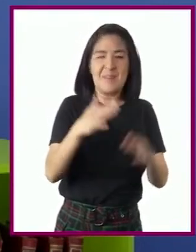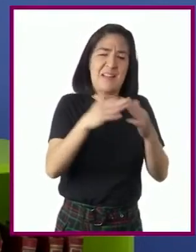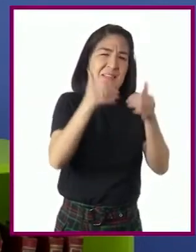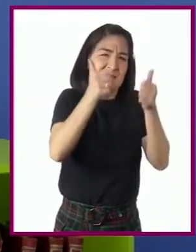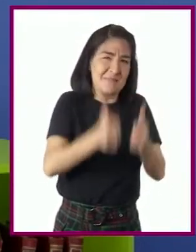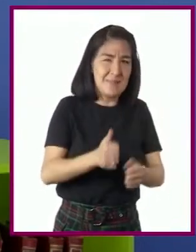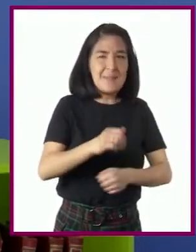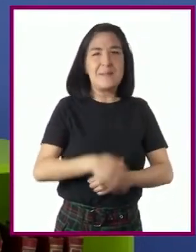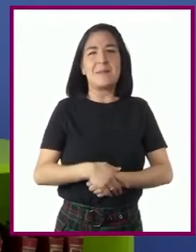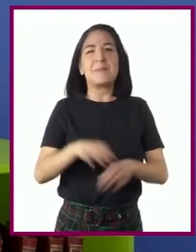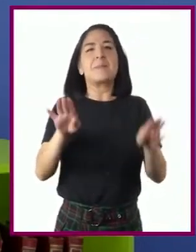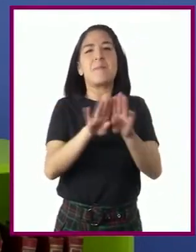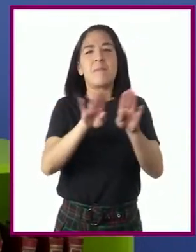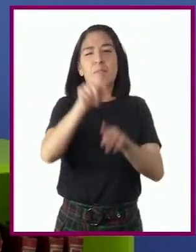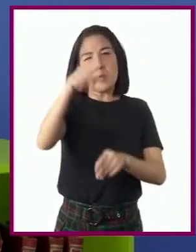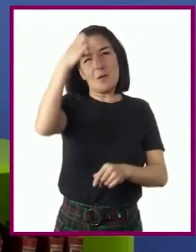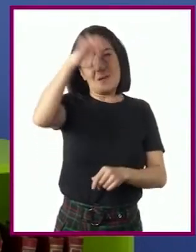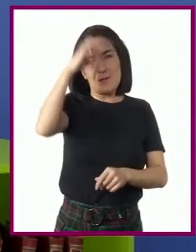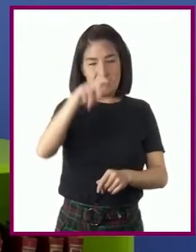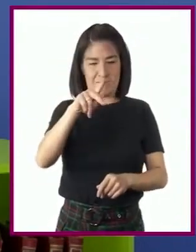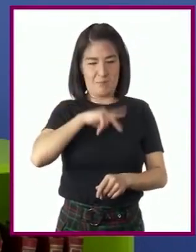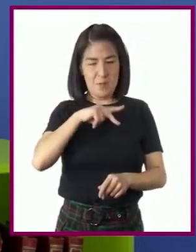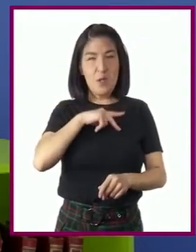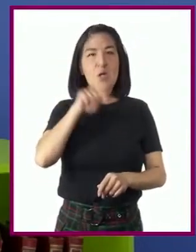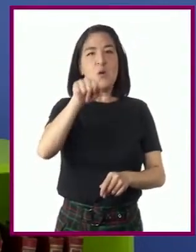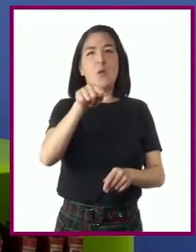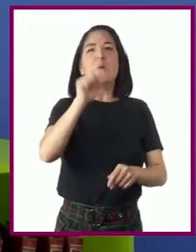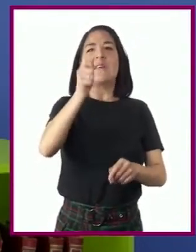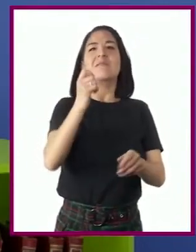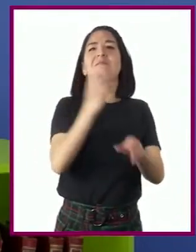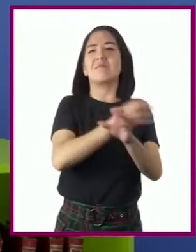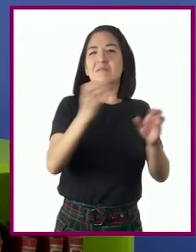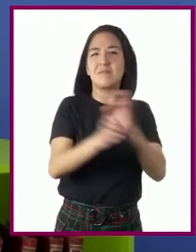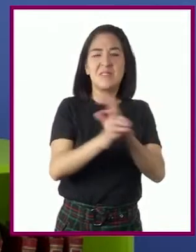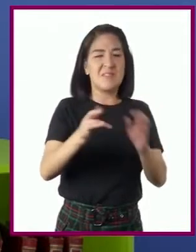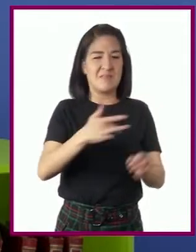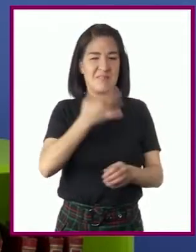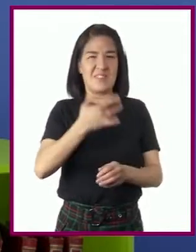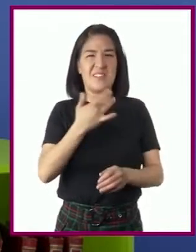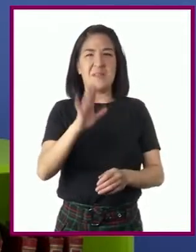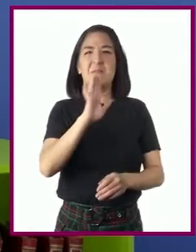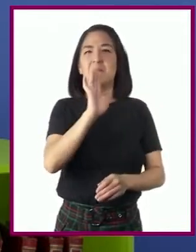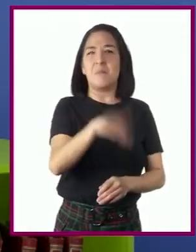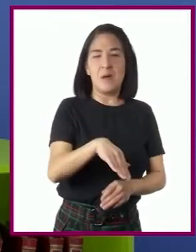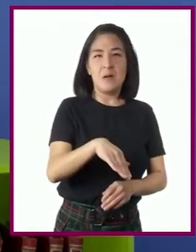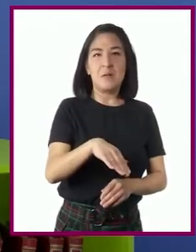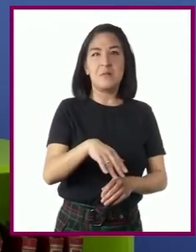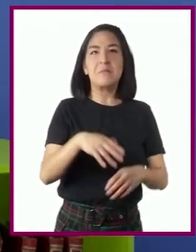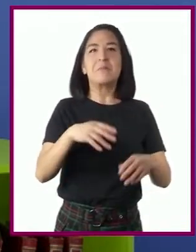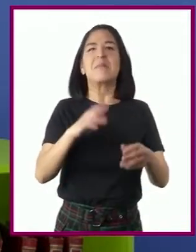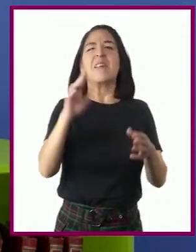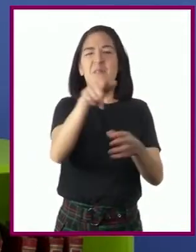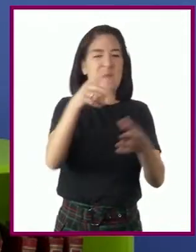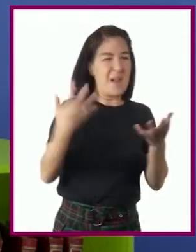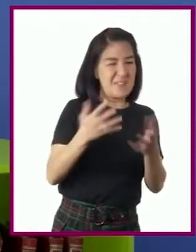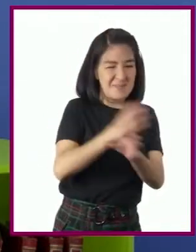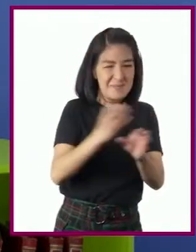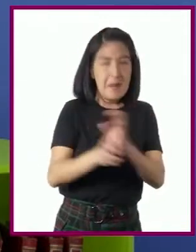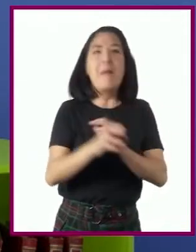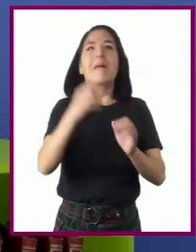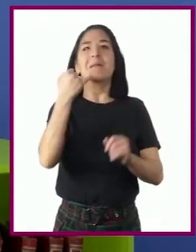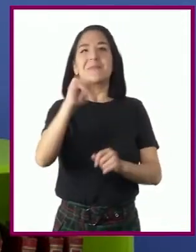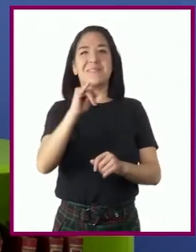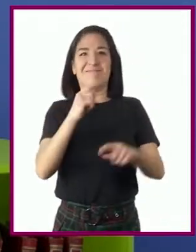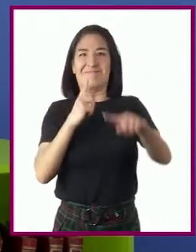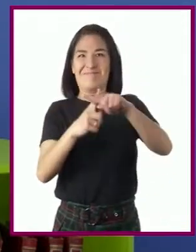propia. ¿Qué han hecho en situaciones anteriores en que se han sentido mal y les funcionó? Compartir con